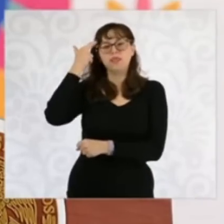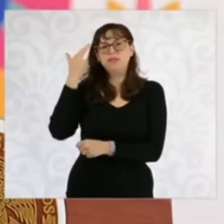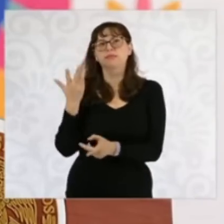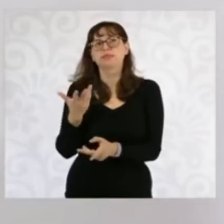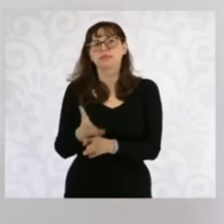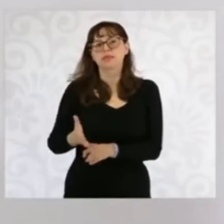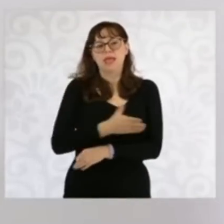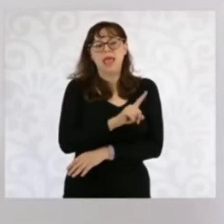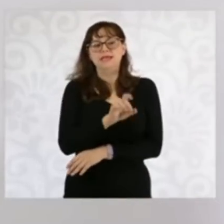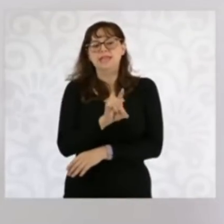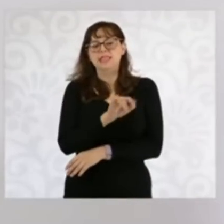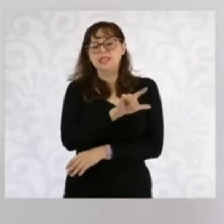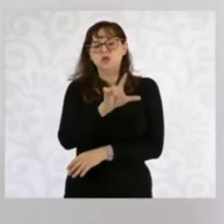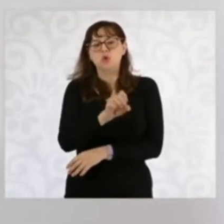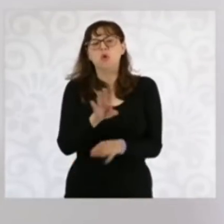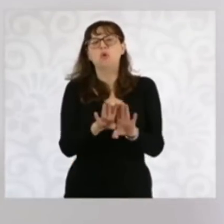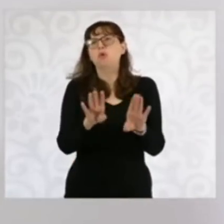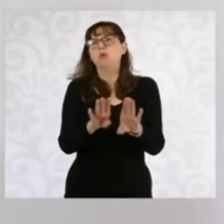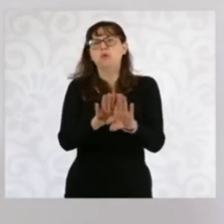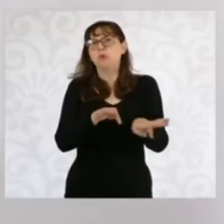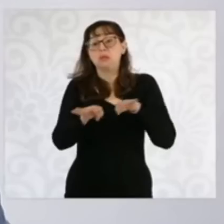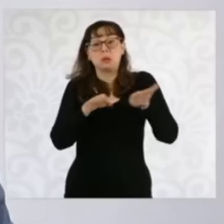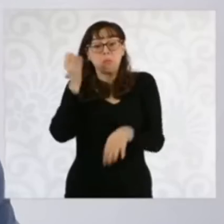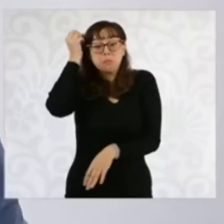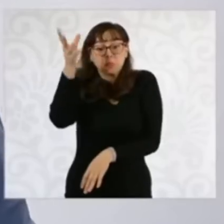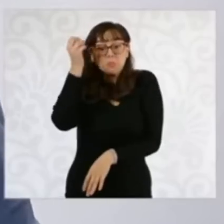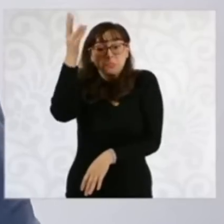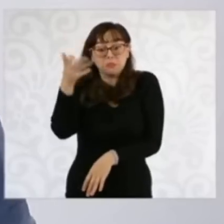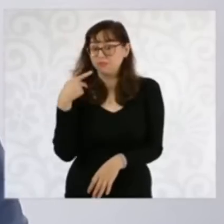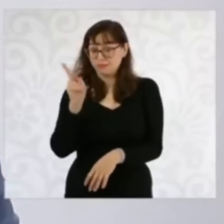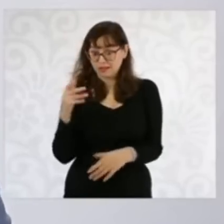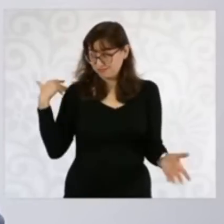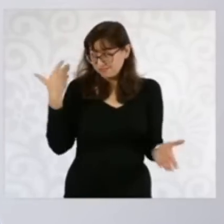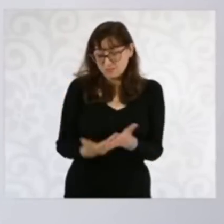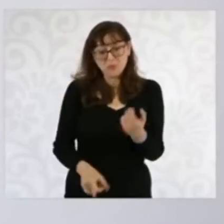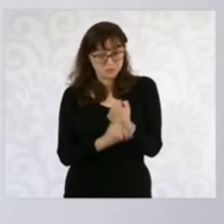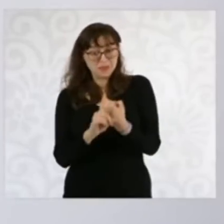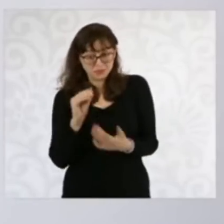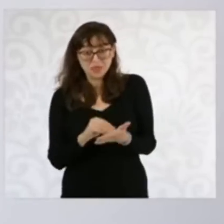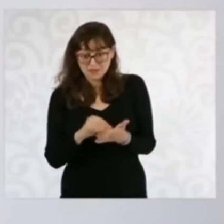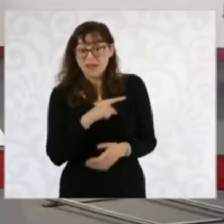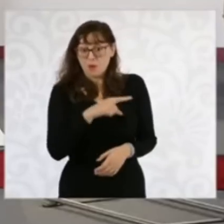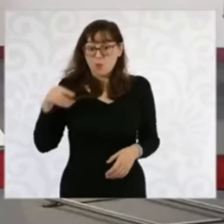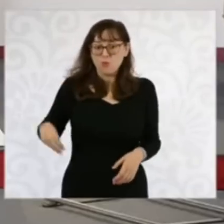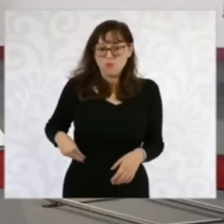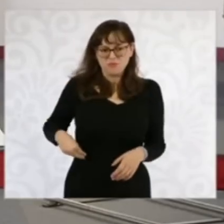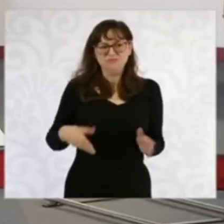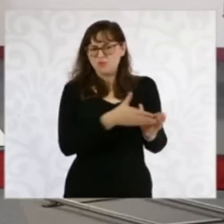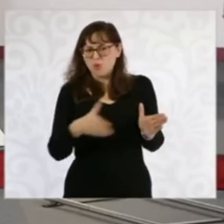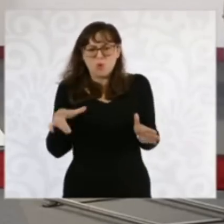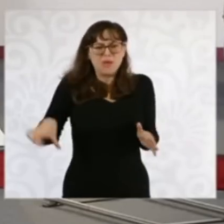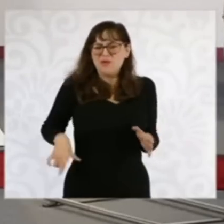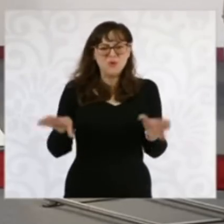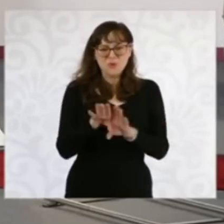Zedillo, aunque todas y todos la seguimos padeciendo y pagando. ¿Cómo fue el gobierno de Ernesto Zedillo? Veamos el video del detector de mentiras.